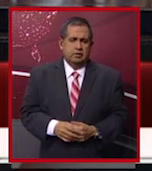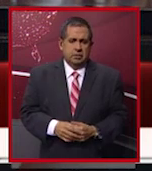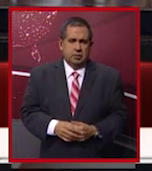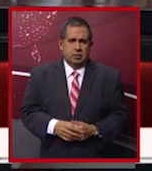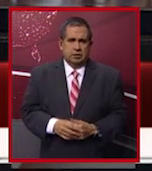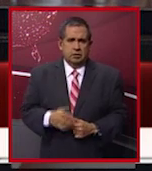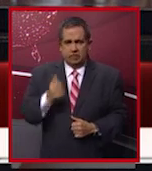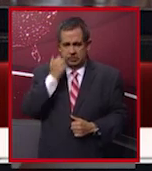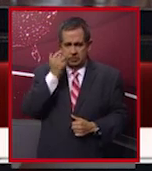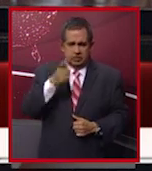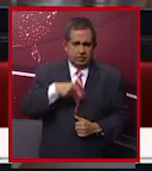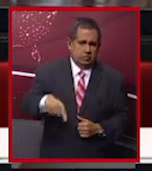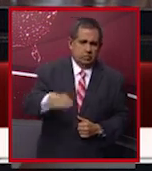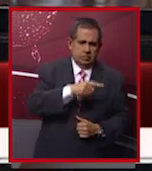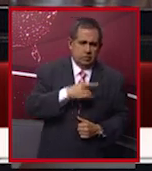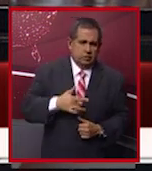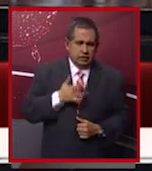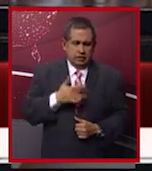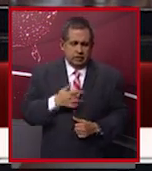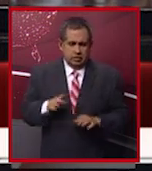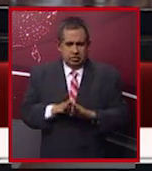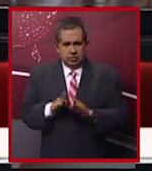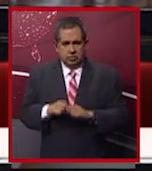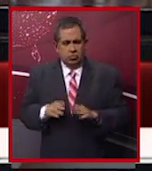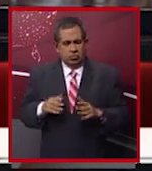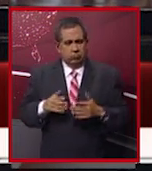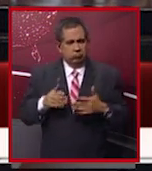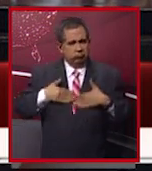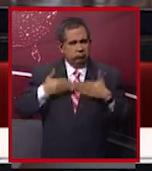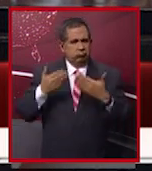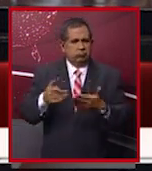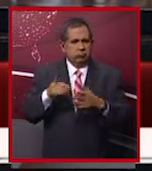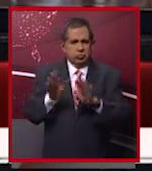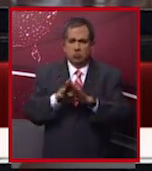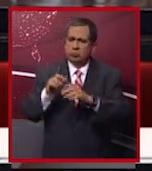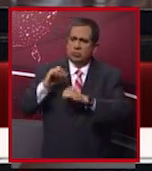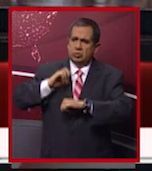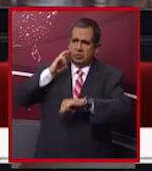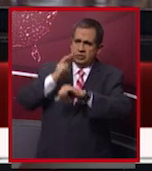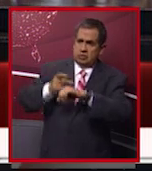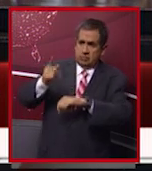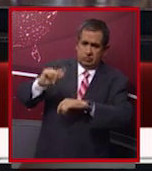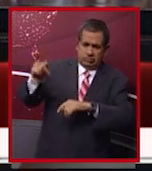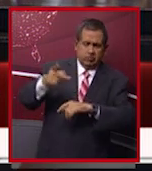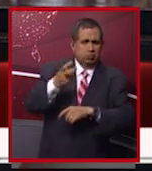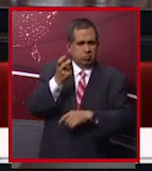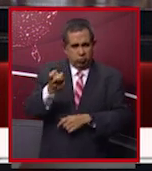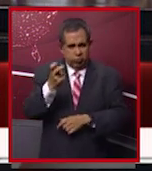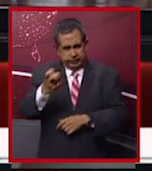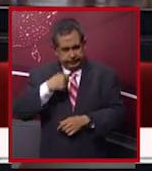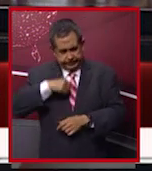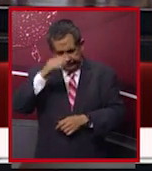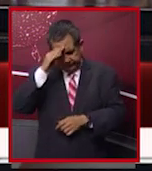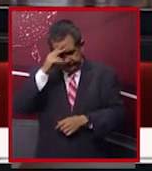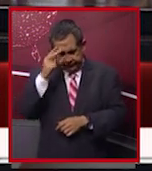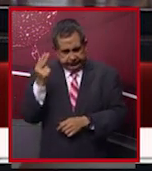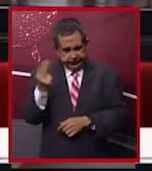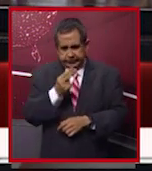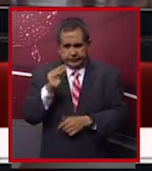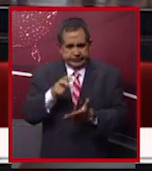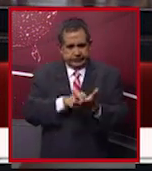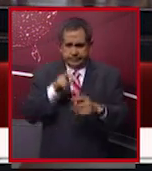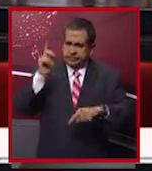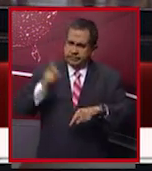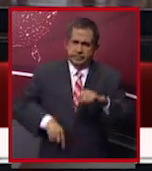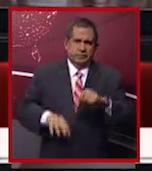Buscamos que los ciudadanos se sientan y se consideren como iguales frente a quienes detentan un cargo público. Por ello estamos convencidos de que hay que eliminar